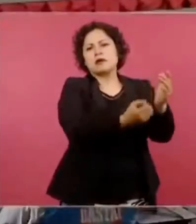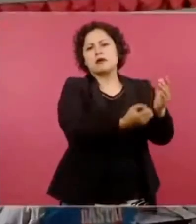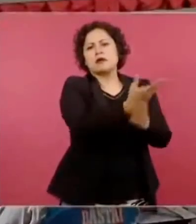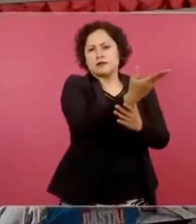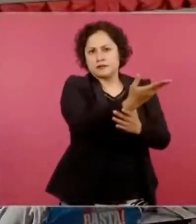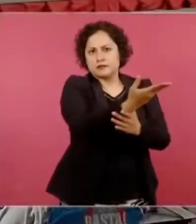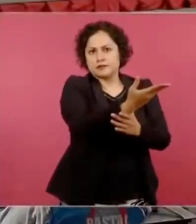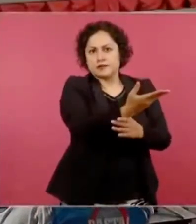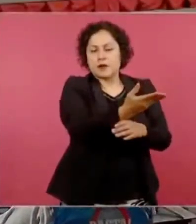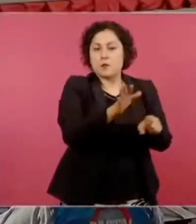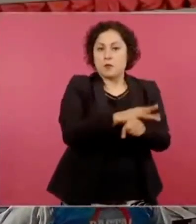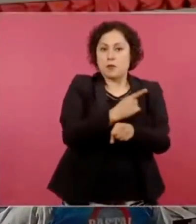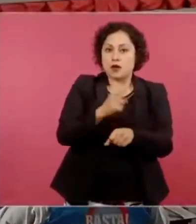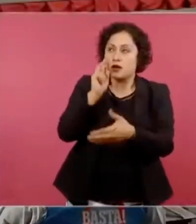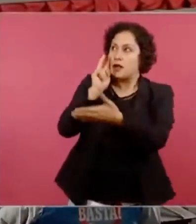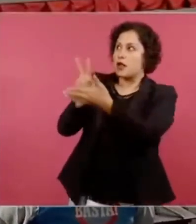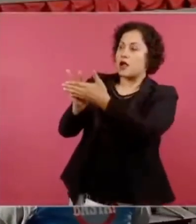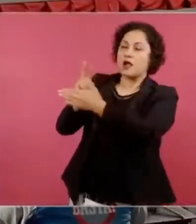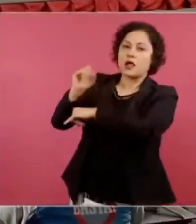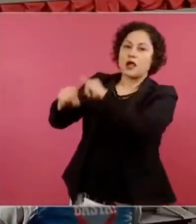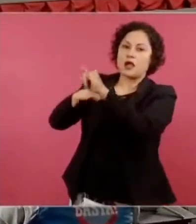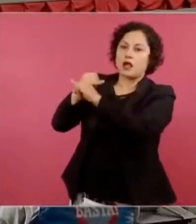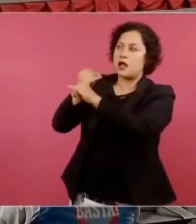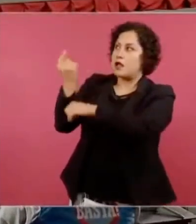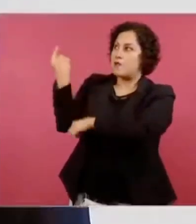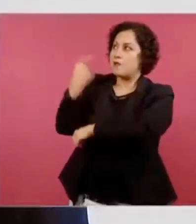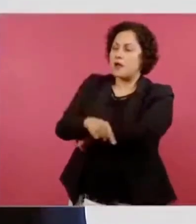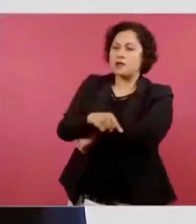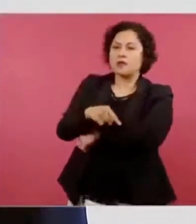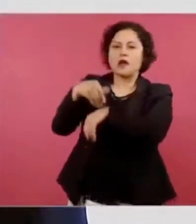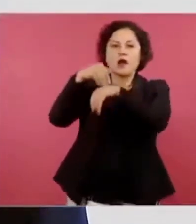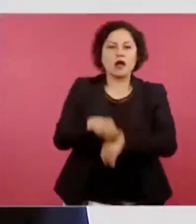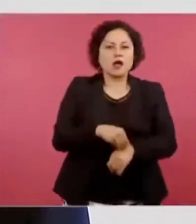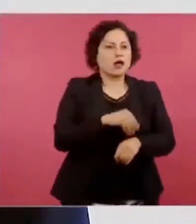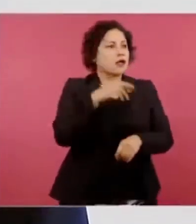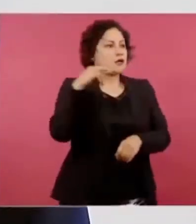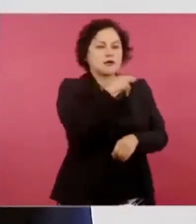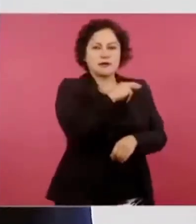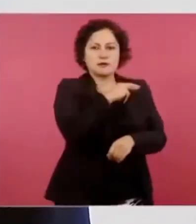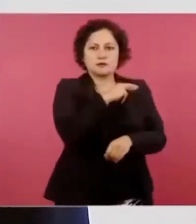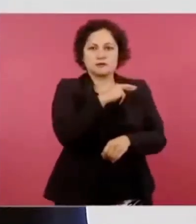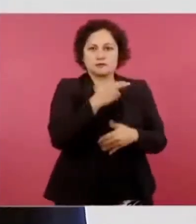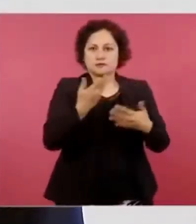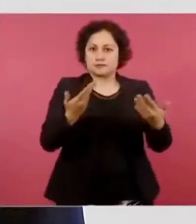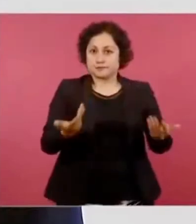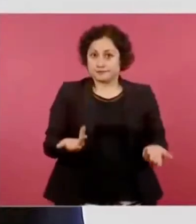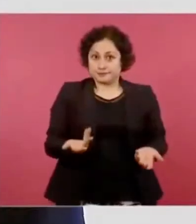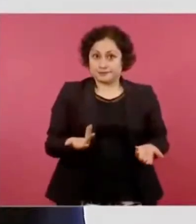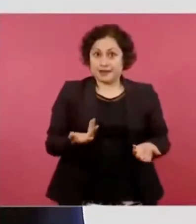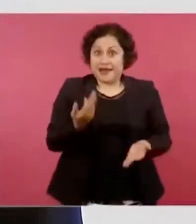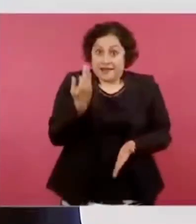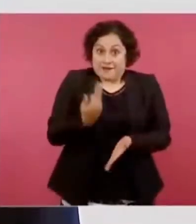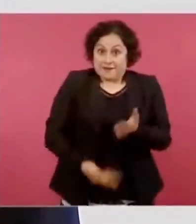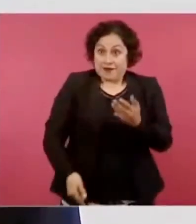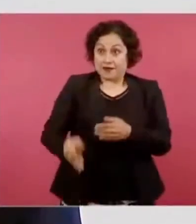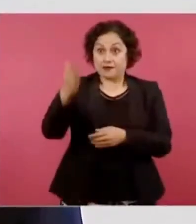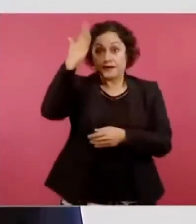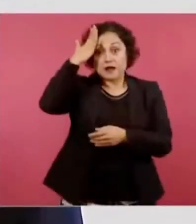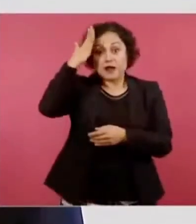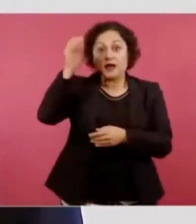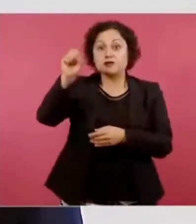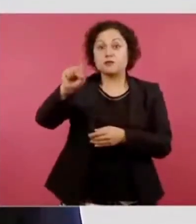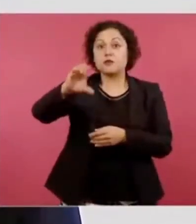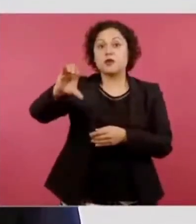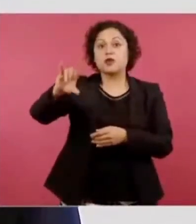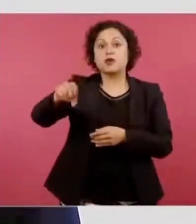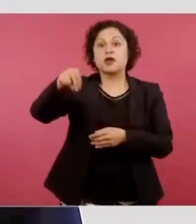Corte Interamericana. Es decir, los juzgados penales se le adelantaron ya a la Suprema Corte de Justicia de la